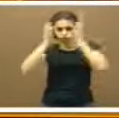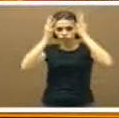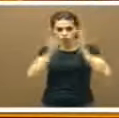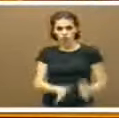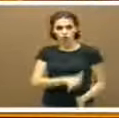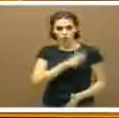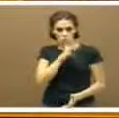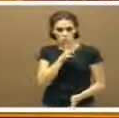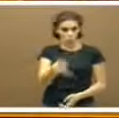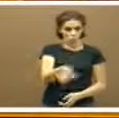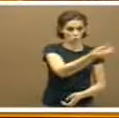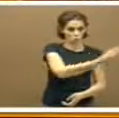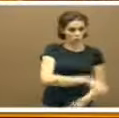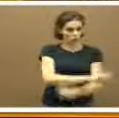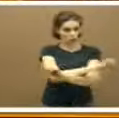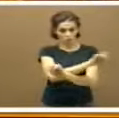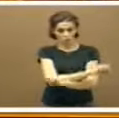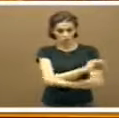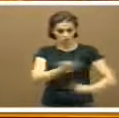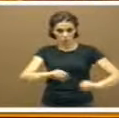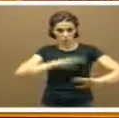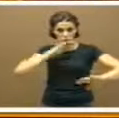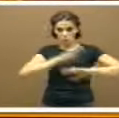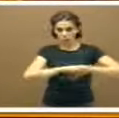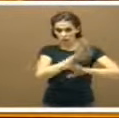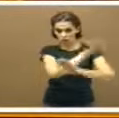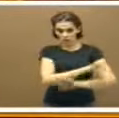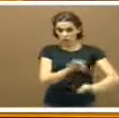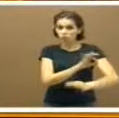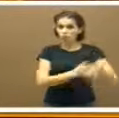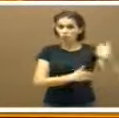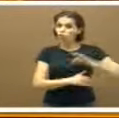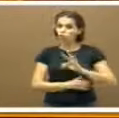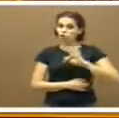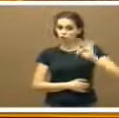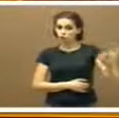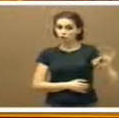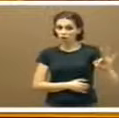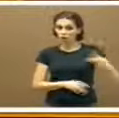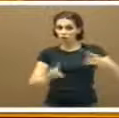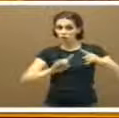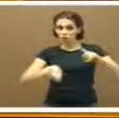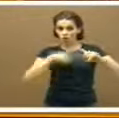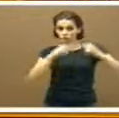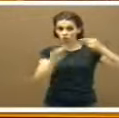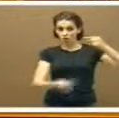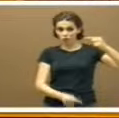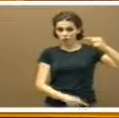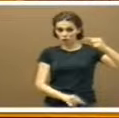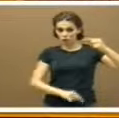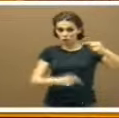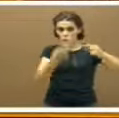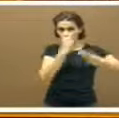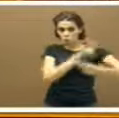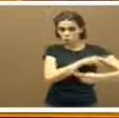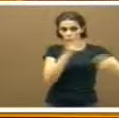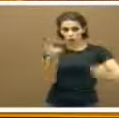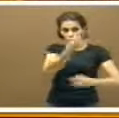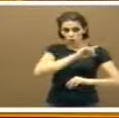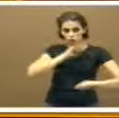sido ustedes capaces de cumplir cuando le correspondió con el objetivo del déficit al que públicamente se